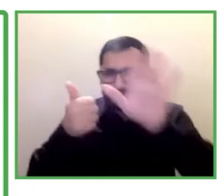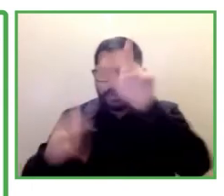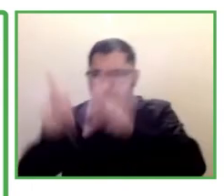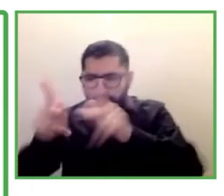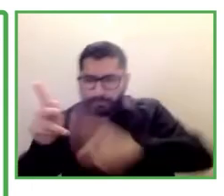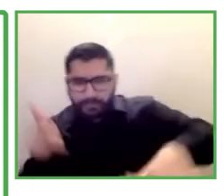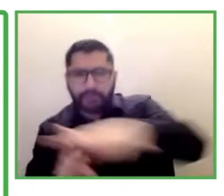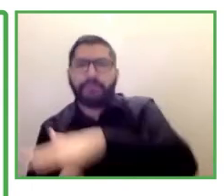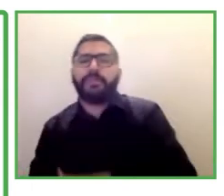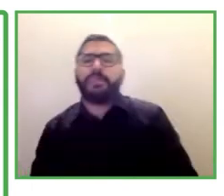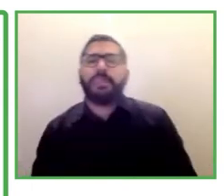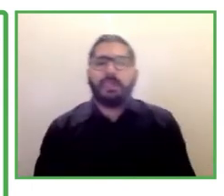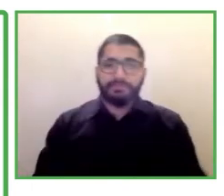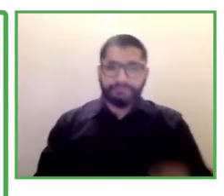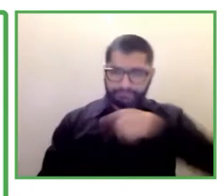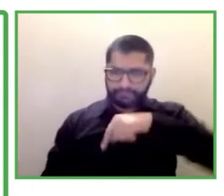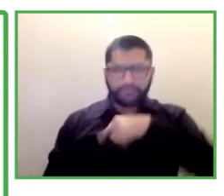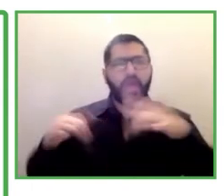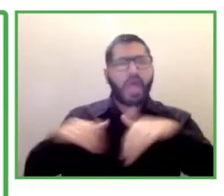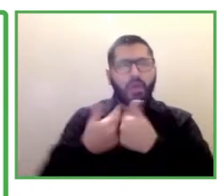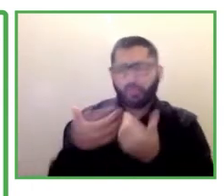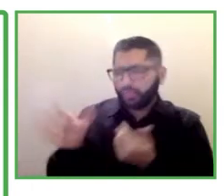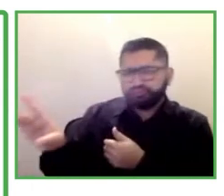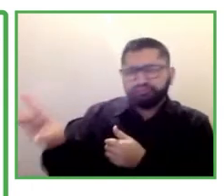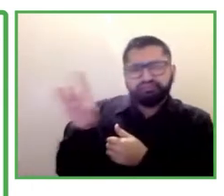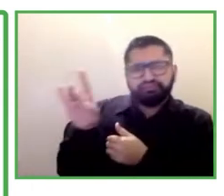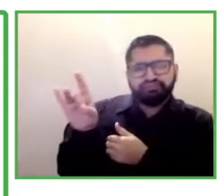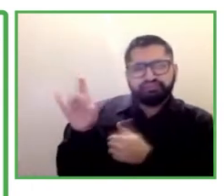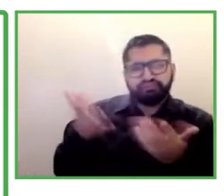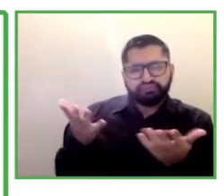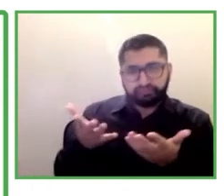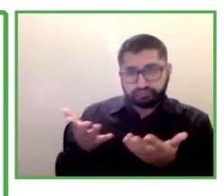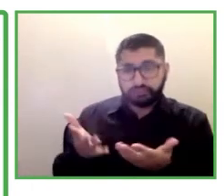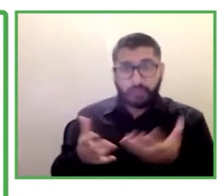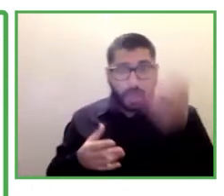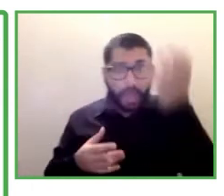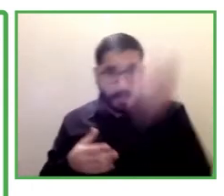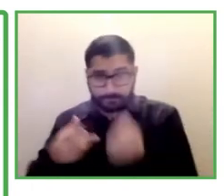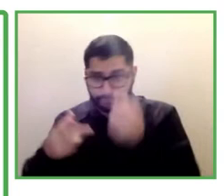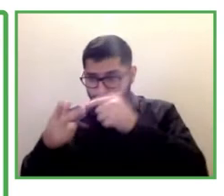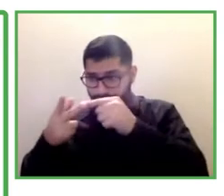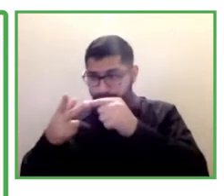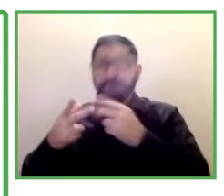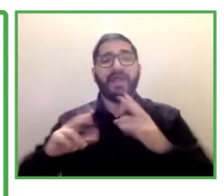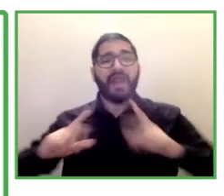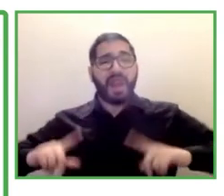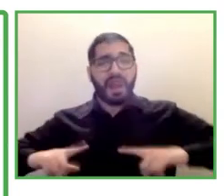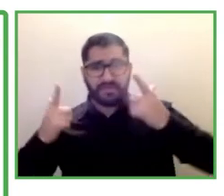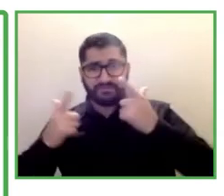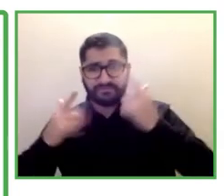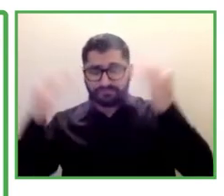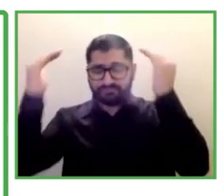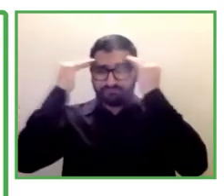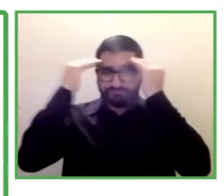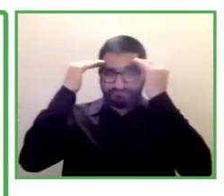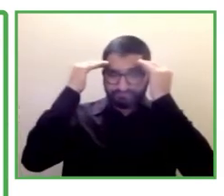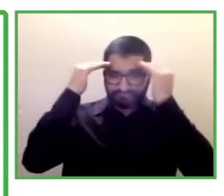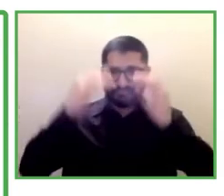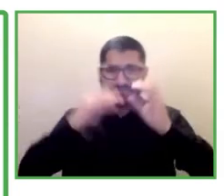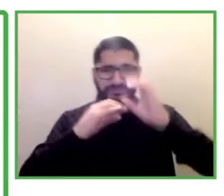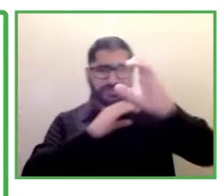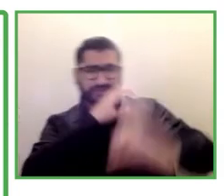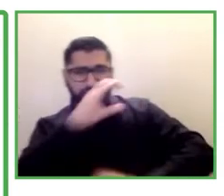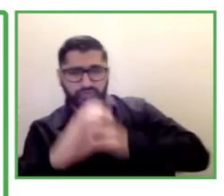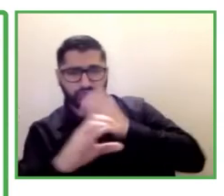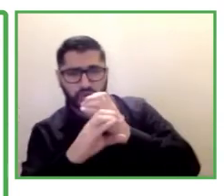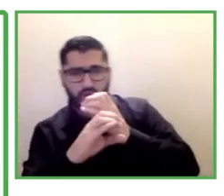ciclos mentales. Hay muchos participantes que vienen a nosotros por algún tipo de